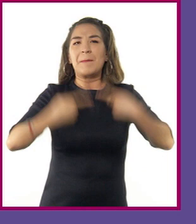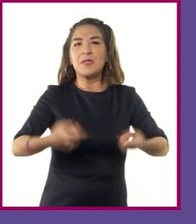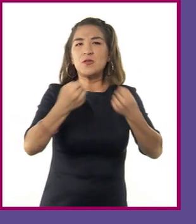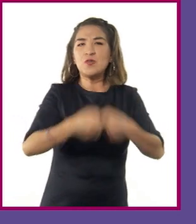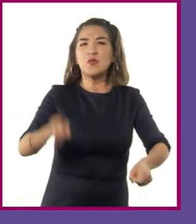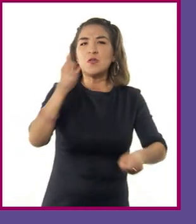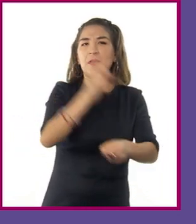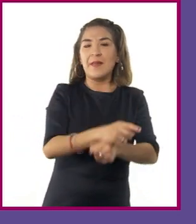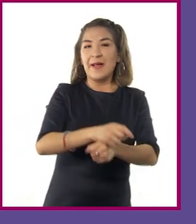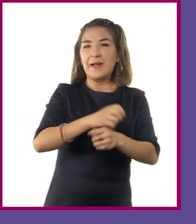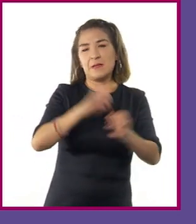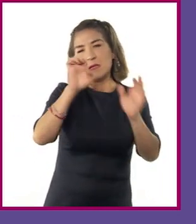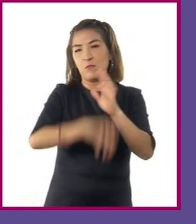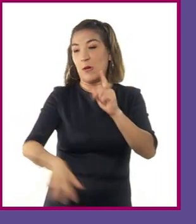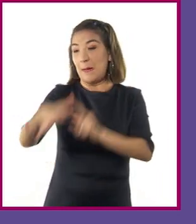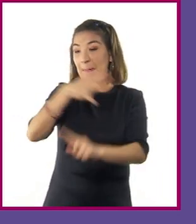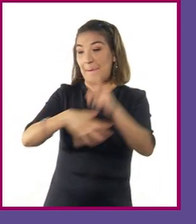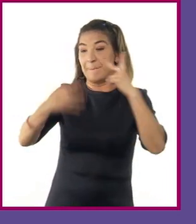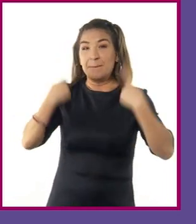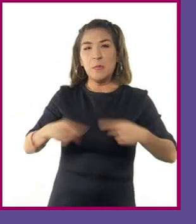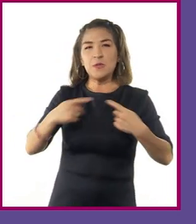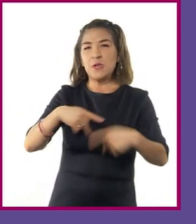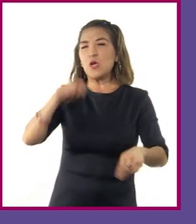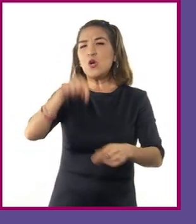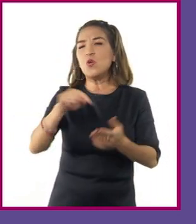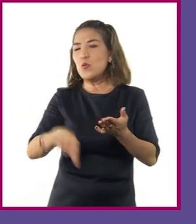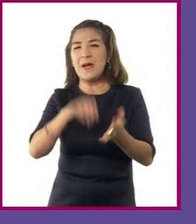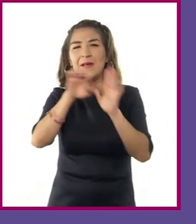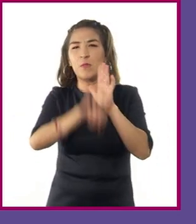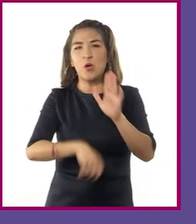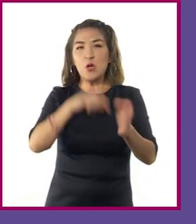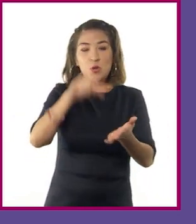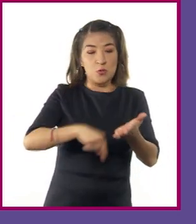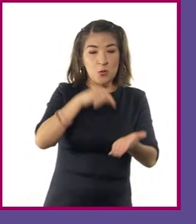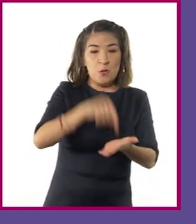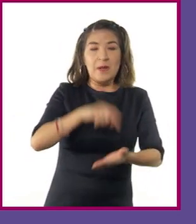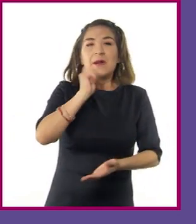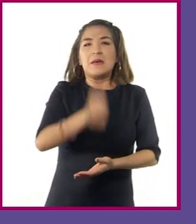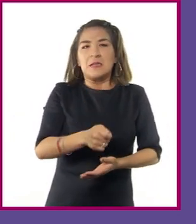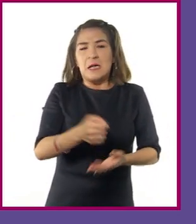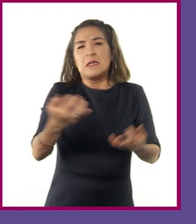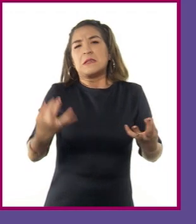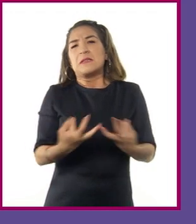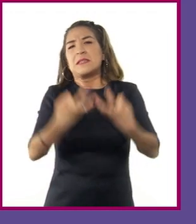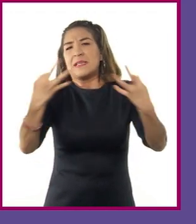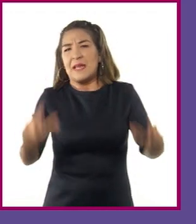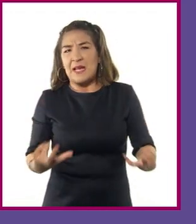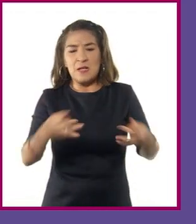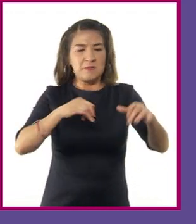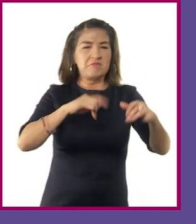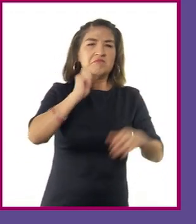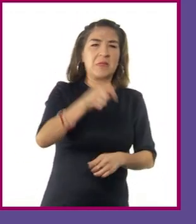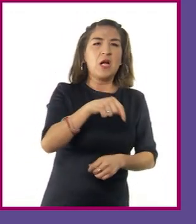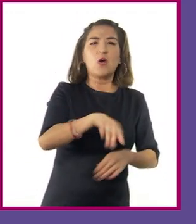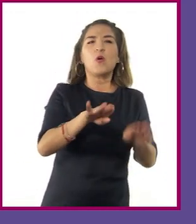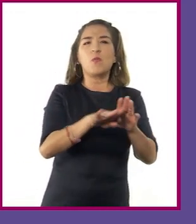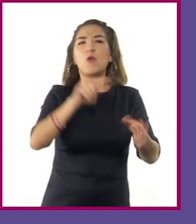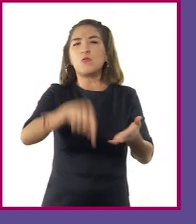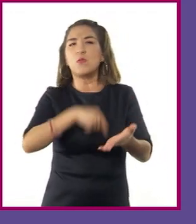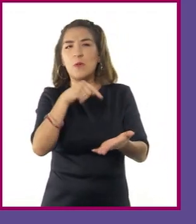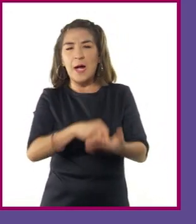la población, en un lugar que también podemos llamar territorio y bajo un mismo